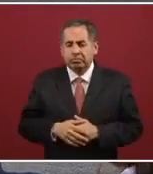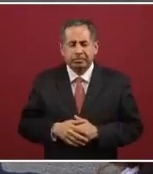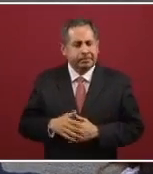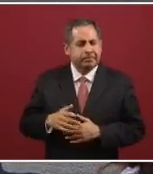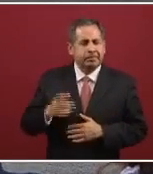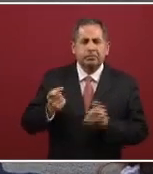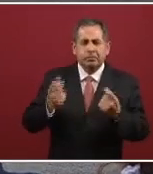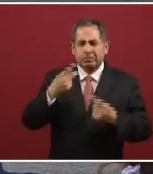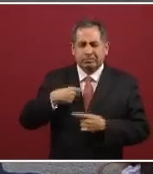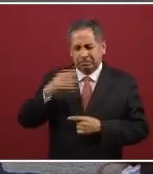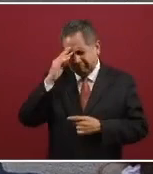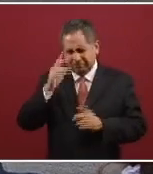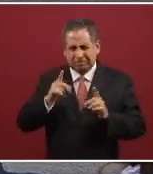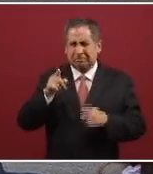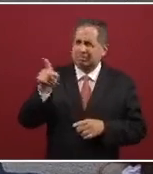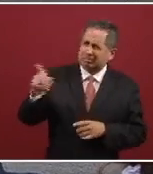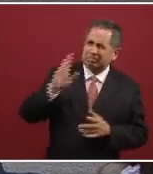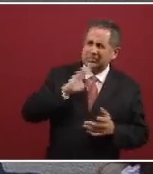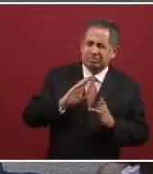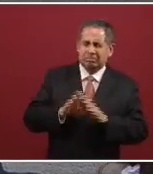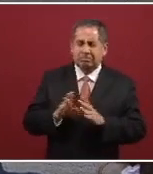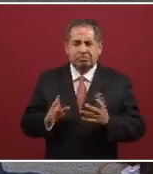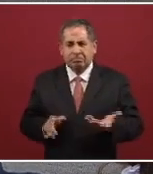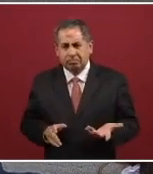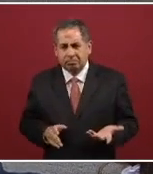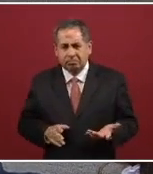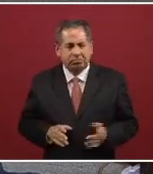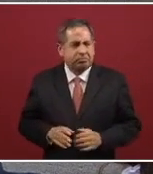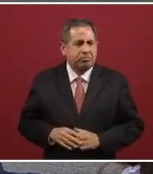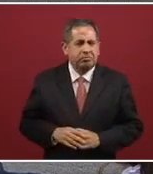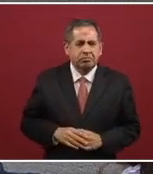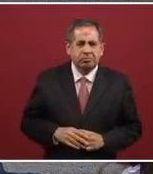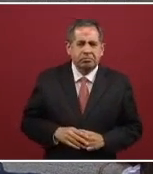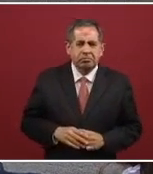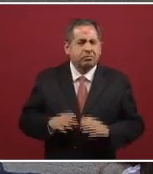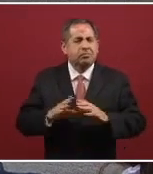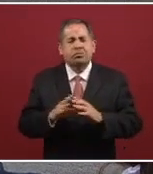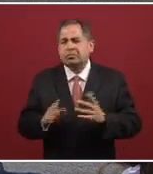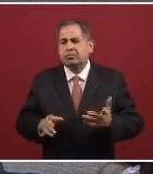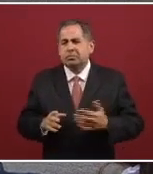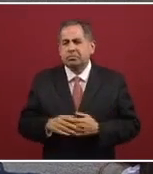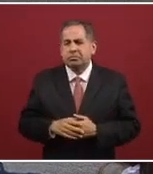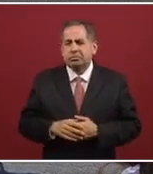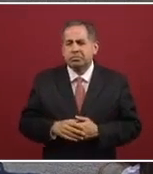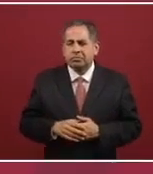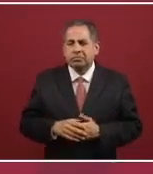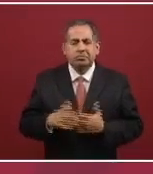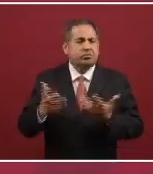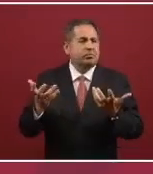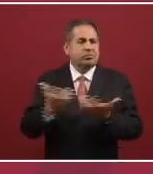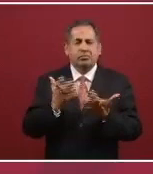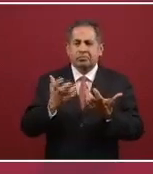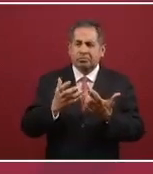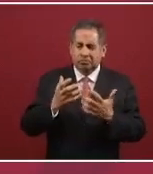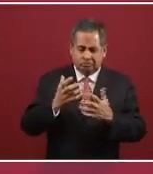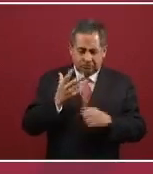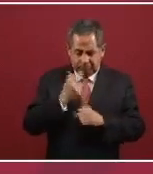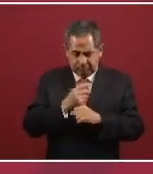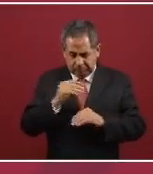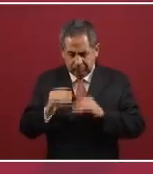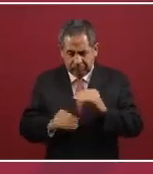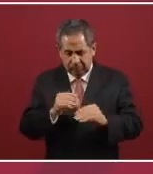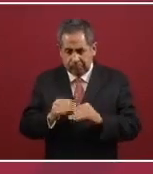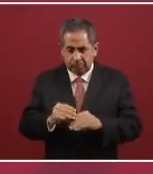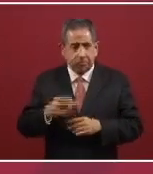esto, pero ¿cómo vamos a llevar a cabo una obra que